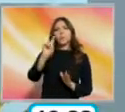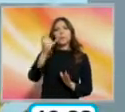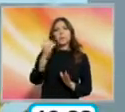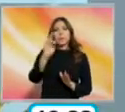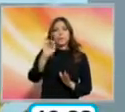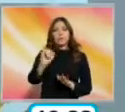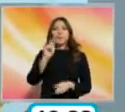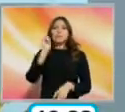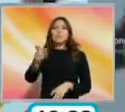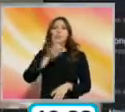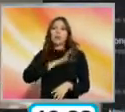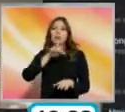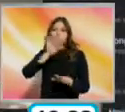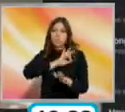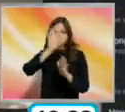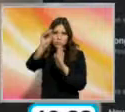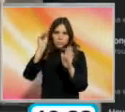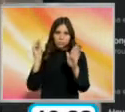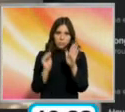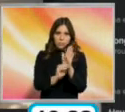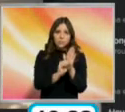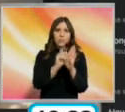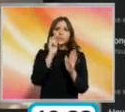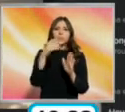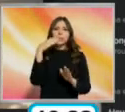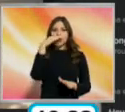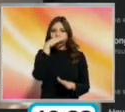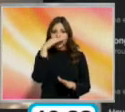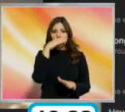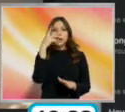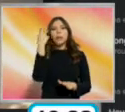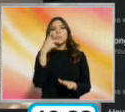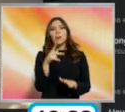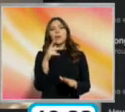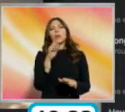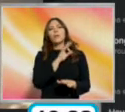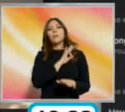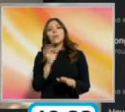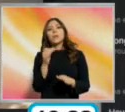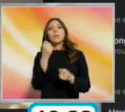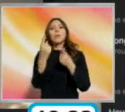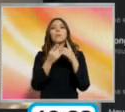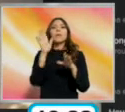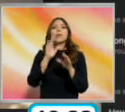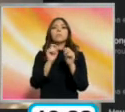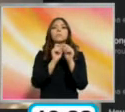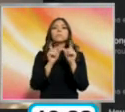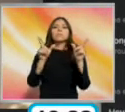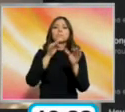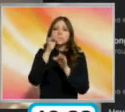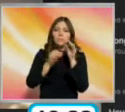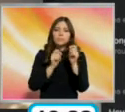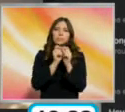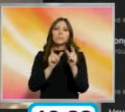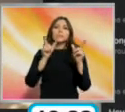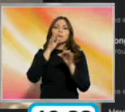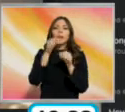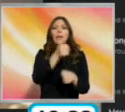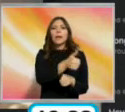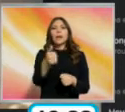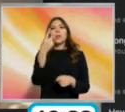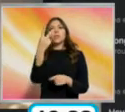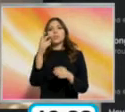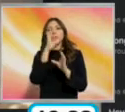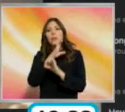opción gratuita. El intercambio es que te van a poner algún anuncio cada 2 canciones, pero esto te permite que el costo